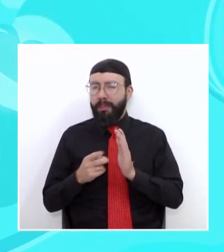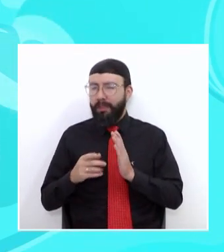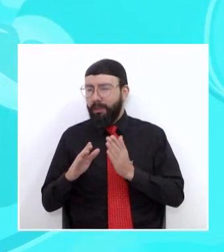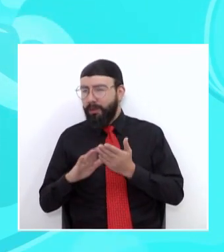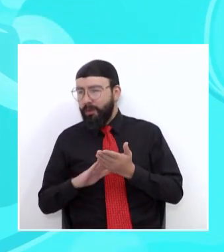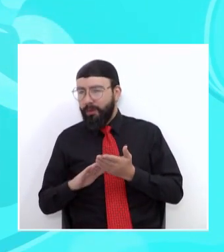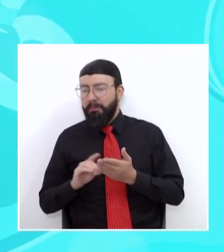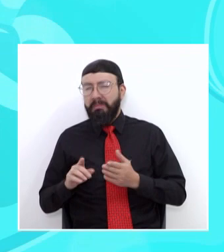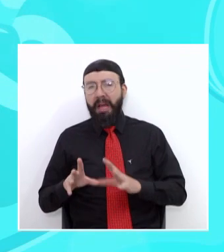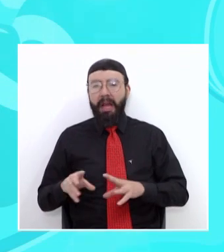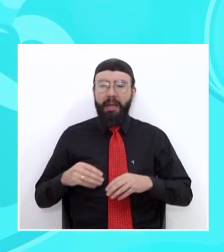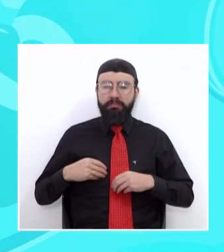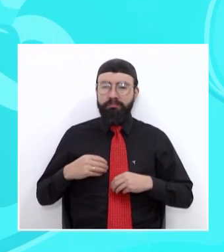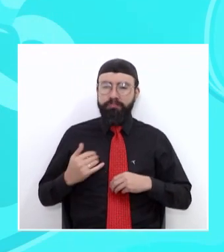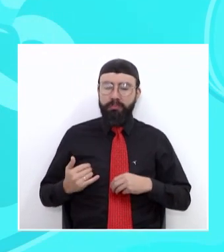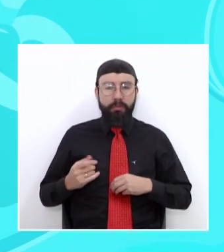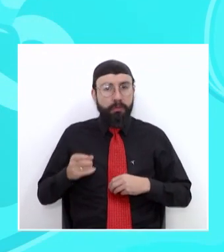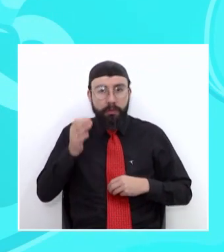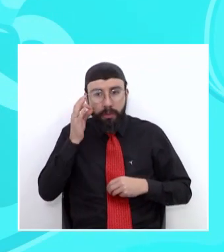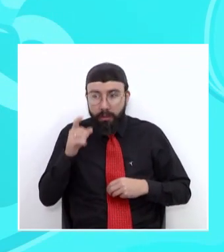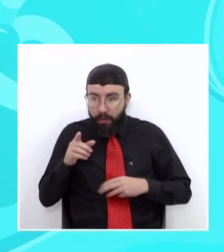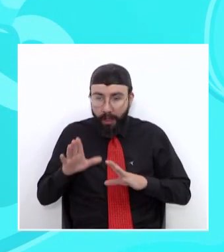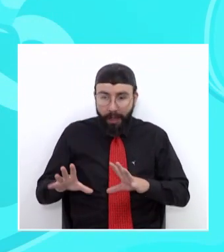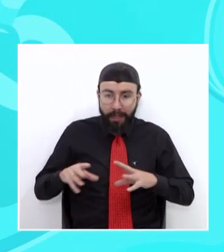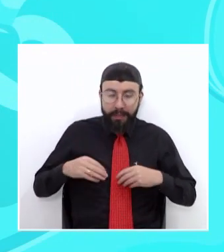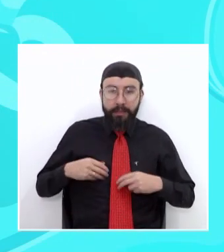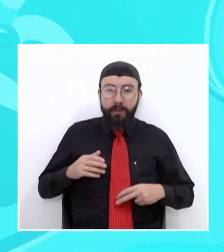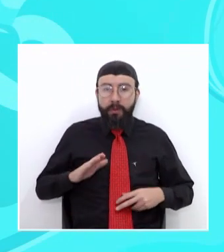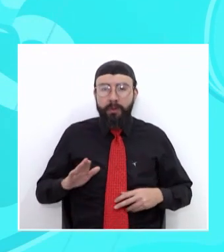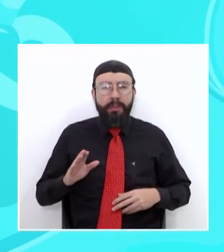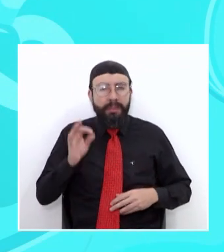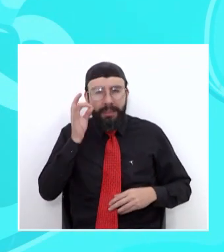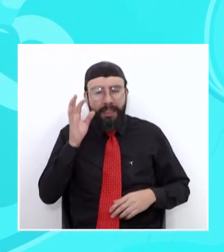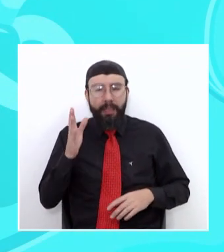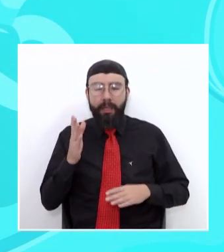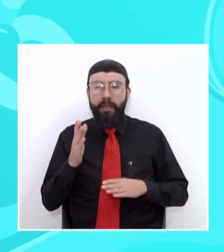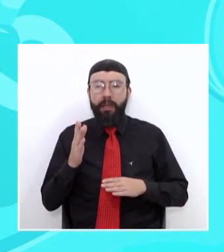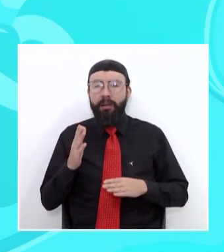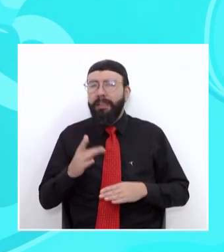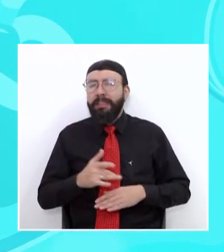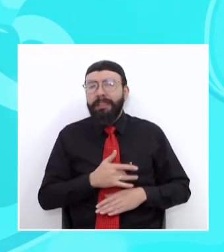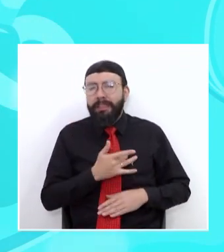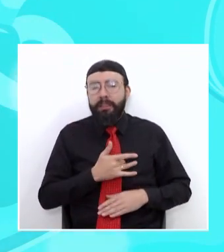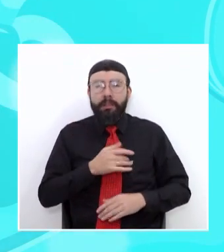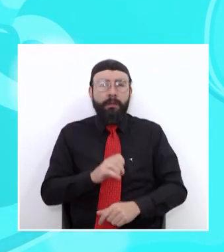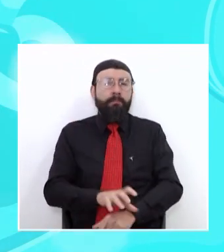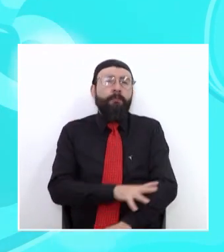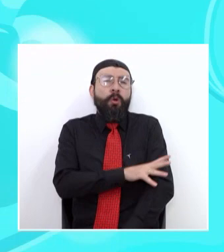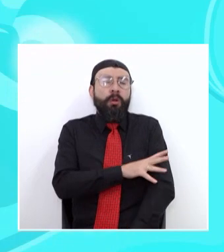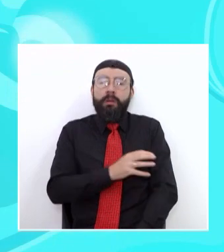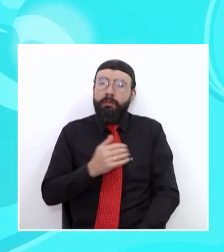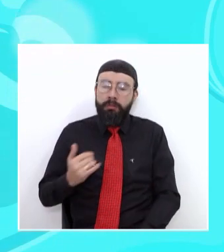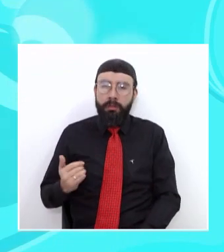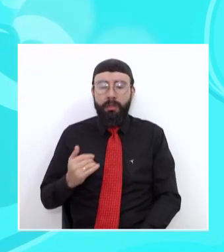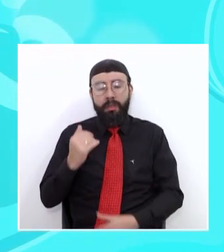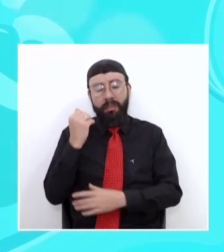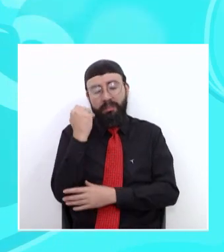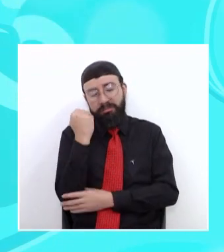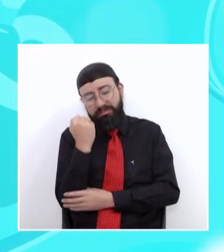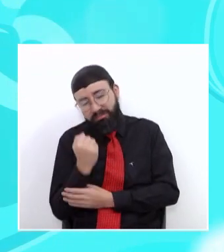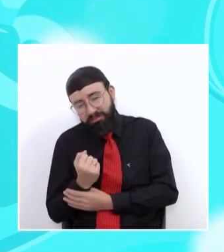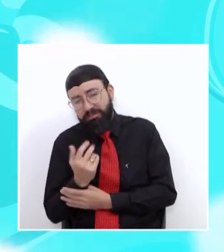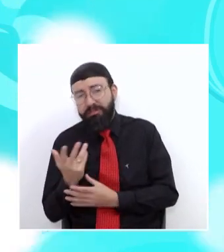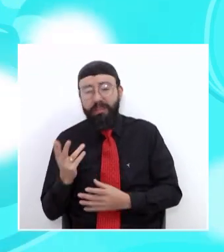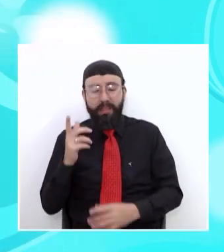ese eje de adaptación puede estar asociado a problemas, digamos más que problemas, a síntomas emocionales,